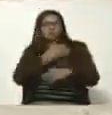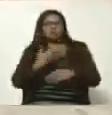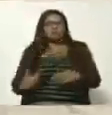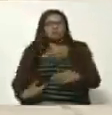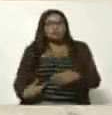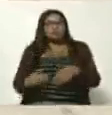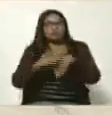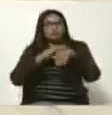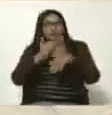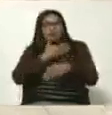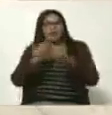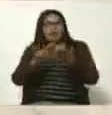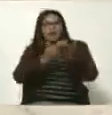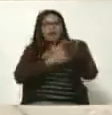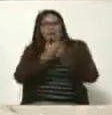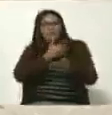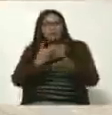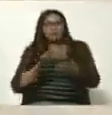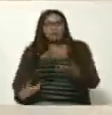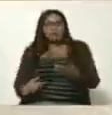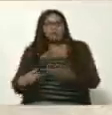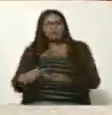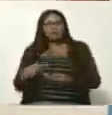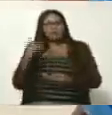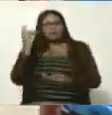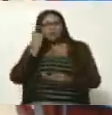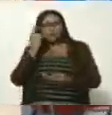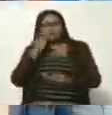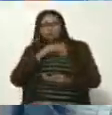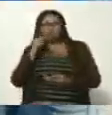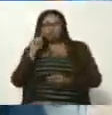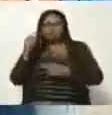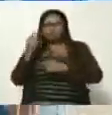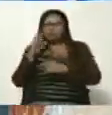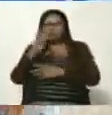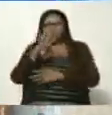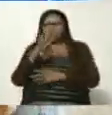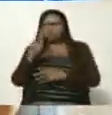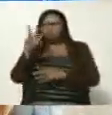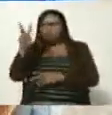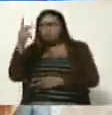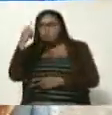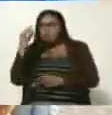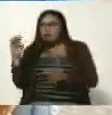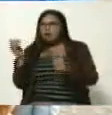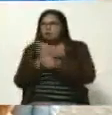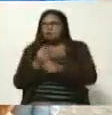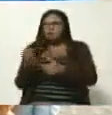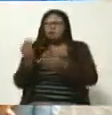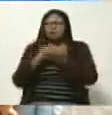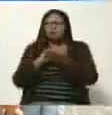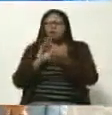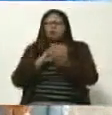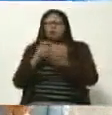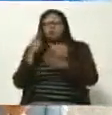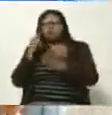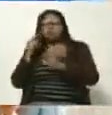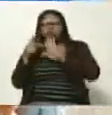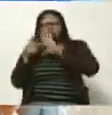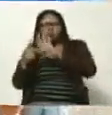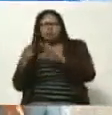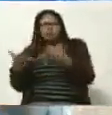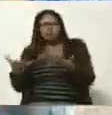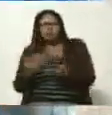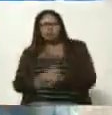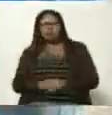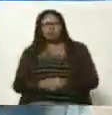Iván Duque. ¿Qué se han conseguido ustedes en estas primeras 48 horas de la retoma? Porque hemos podido presenciar